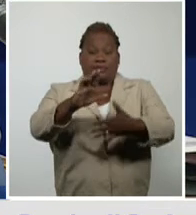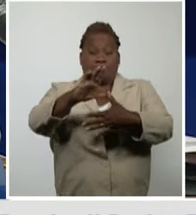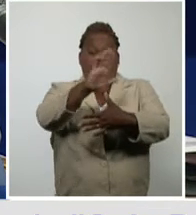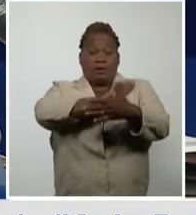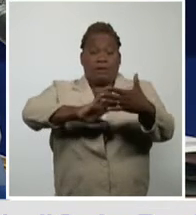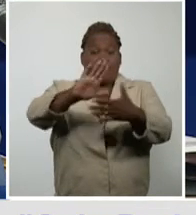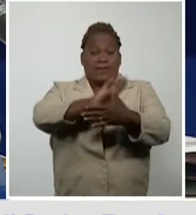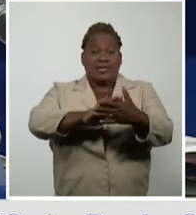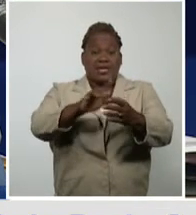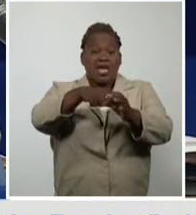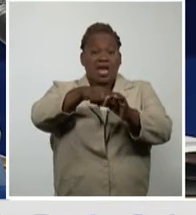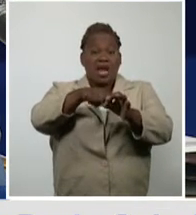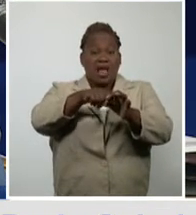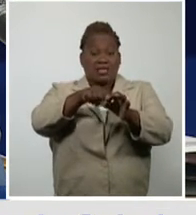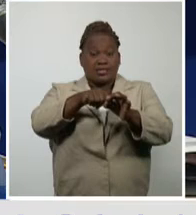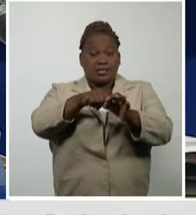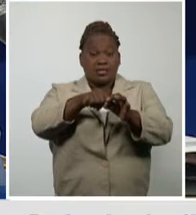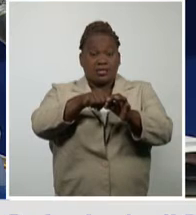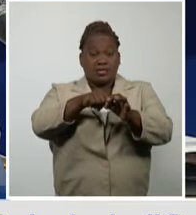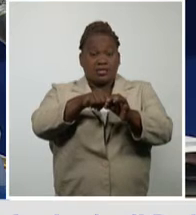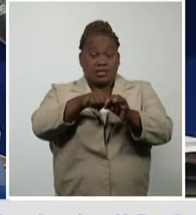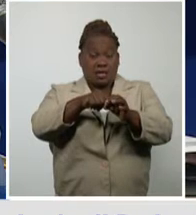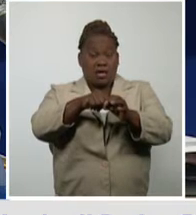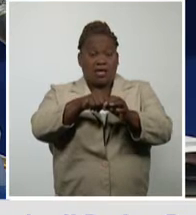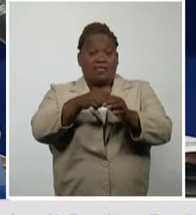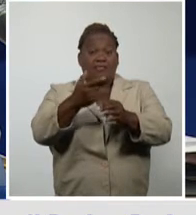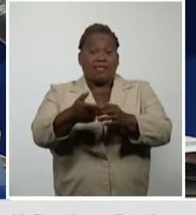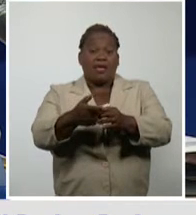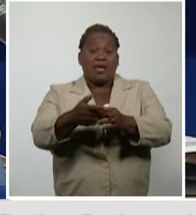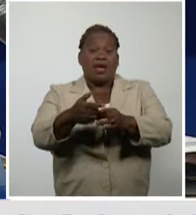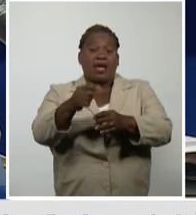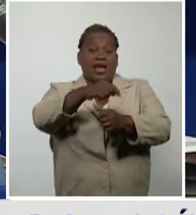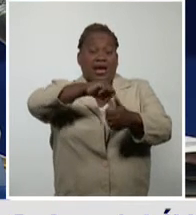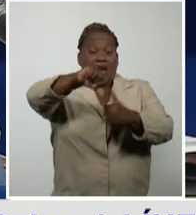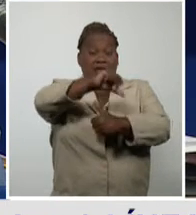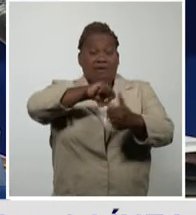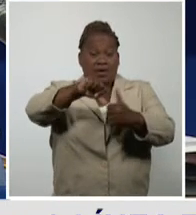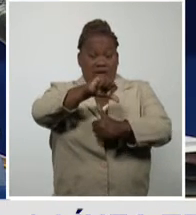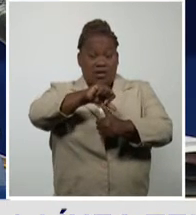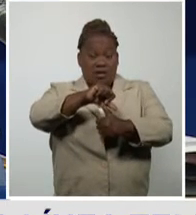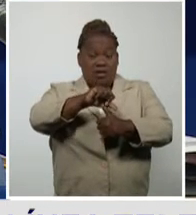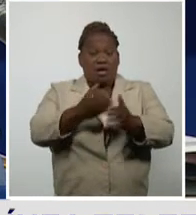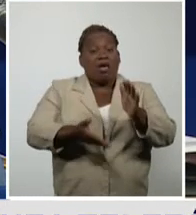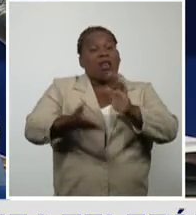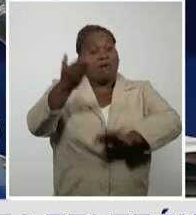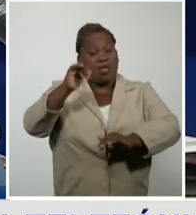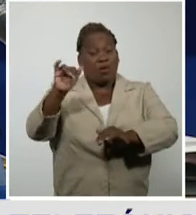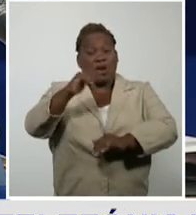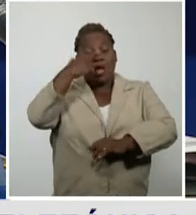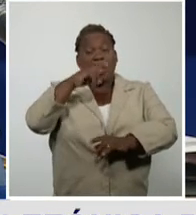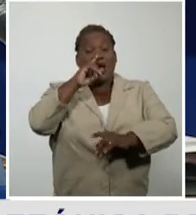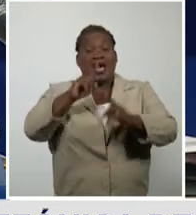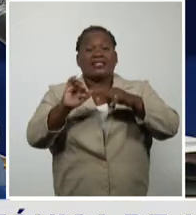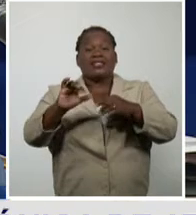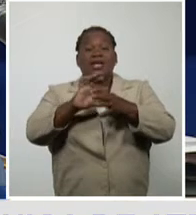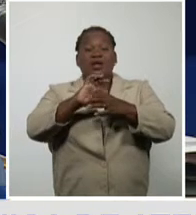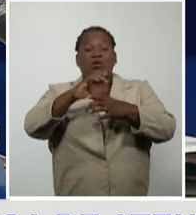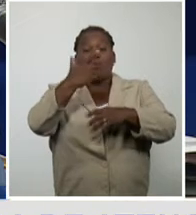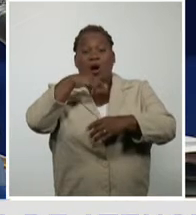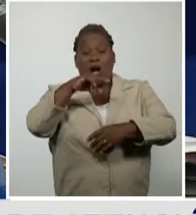islas del Caribe, pues tasas también elevadas, como es el caso de Antigua y Barbuda, que tiene una tasa de